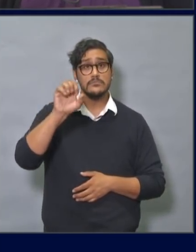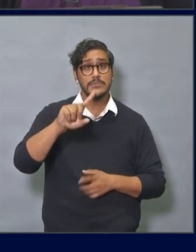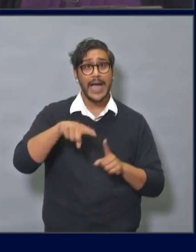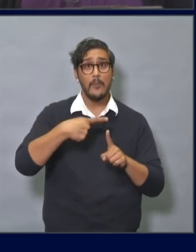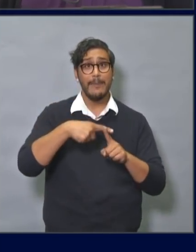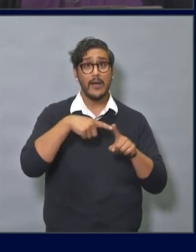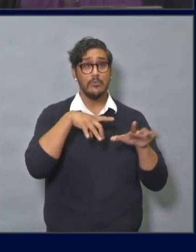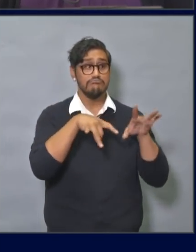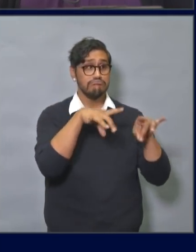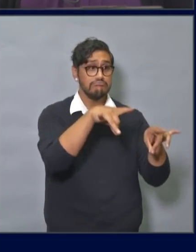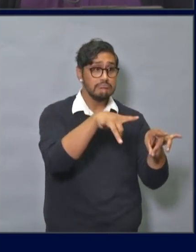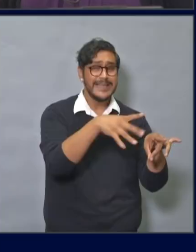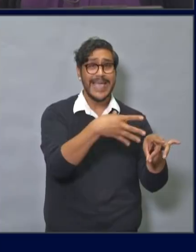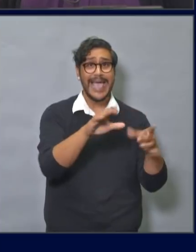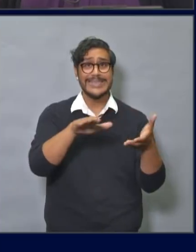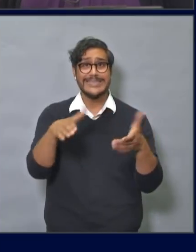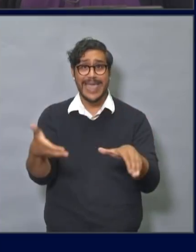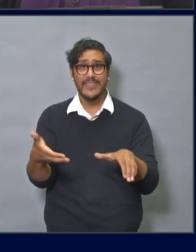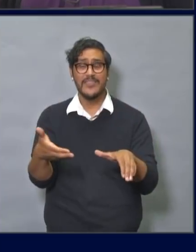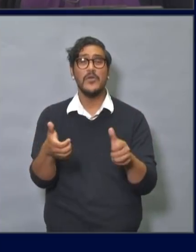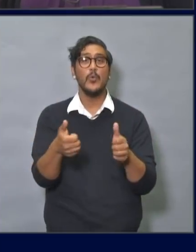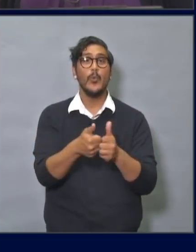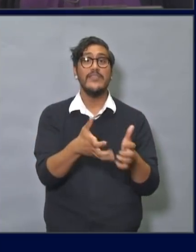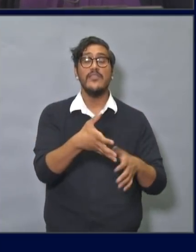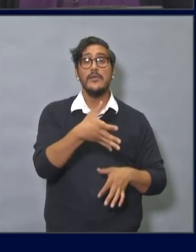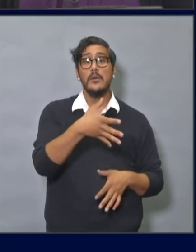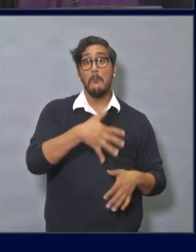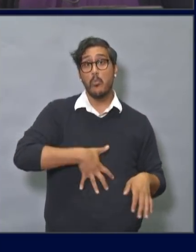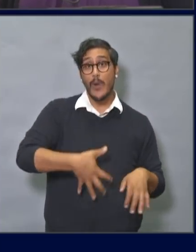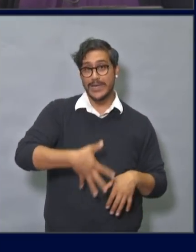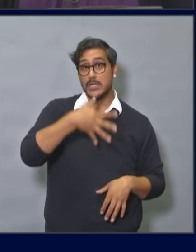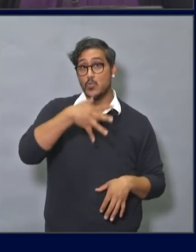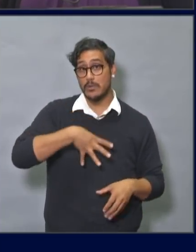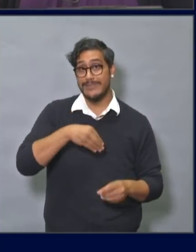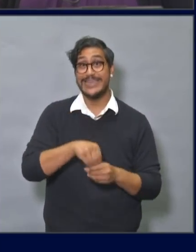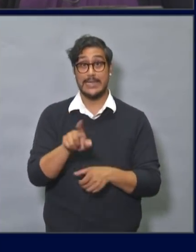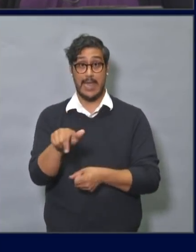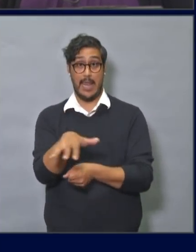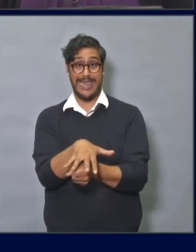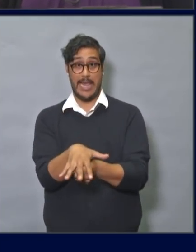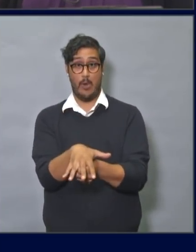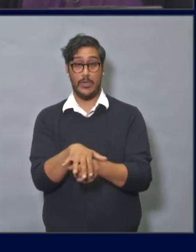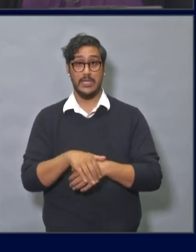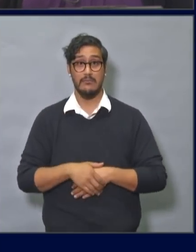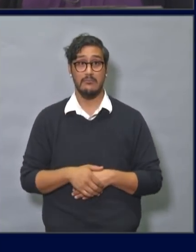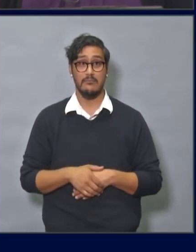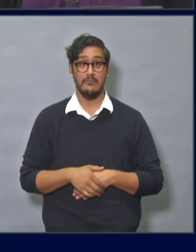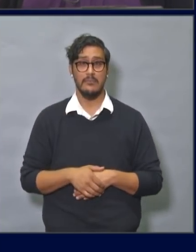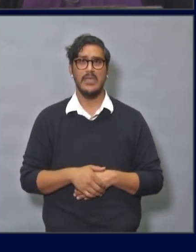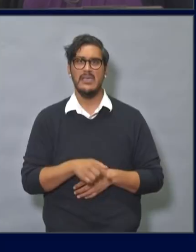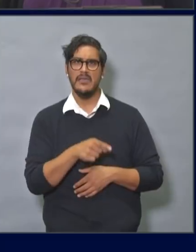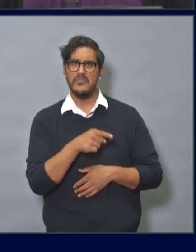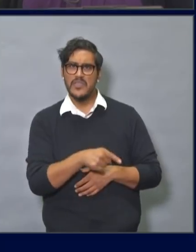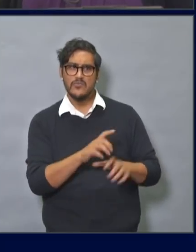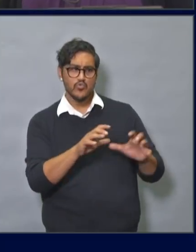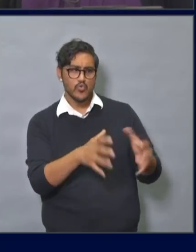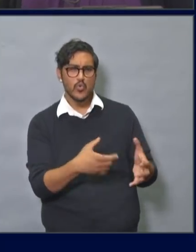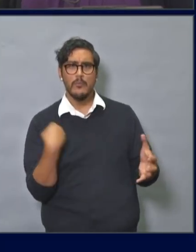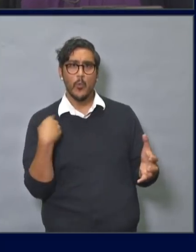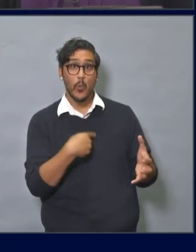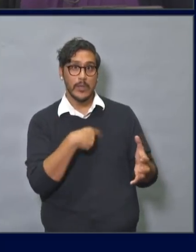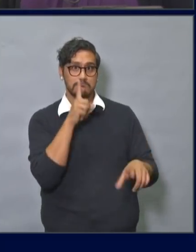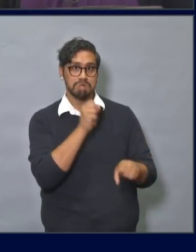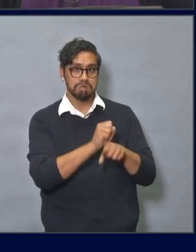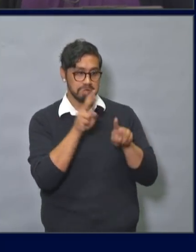fallecimientos de COVID-19 entre mujeres embarazadas en el condado de Los Ángeles. Este es un grupo que observamos de cerca